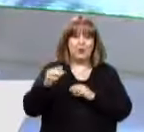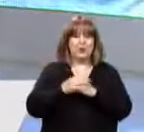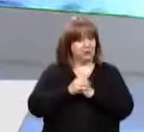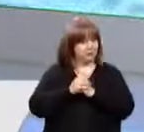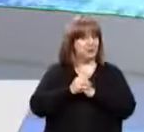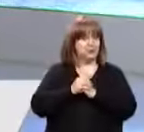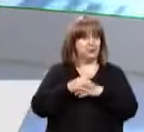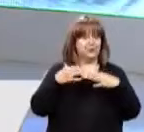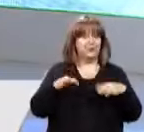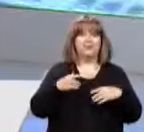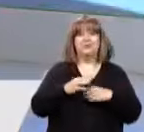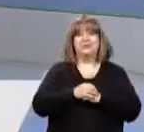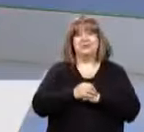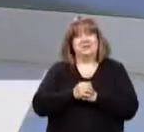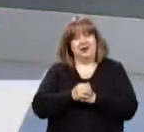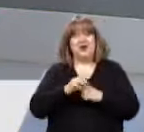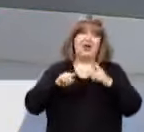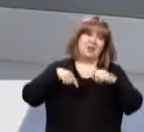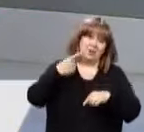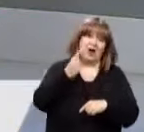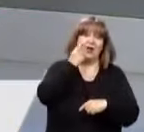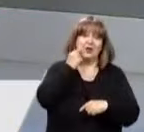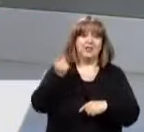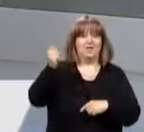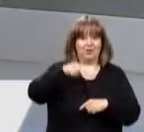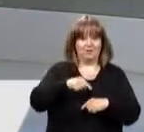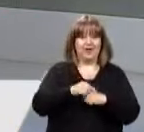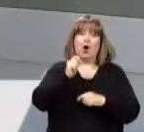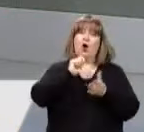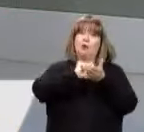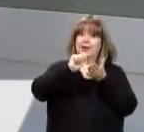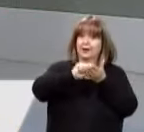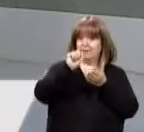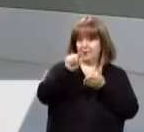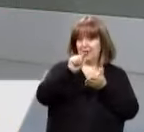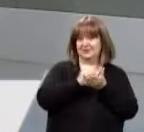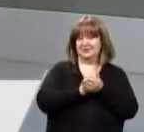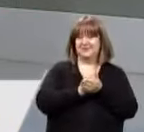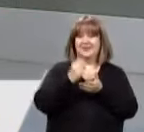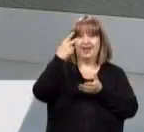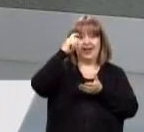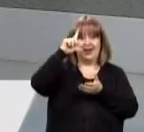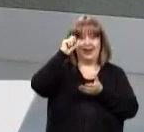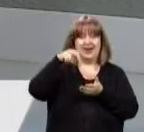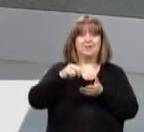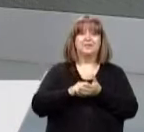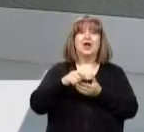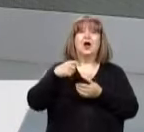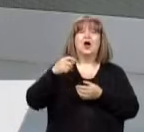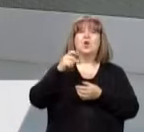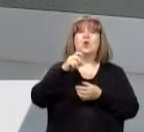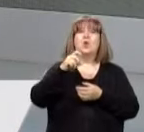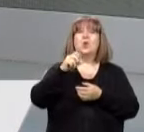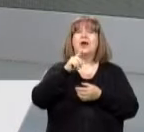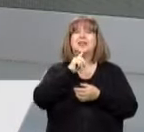Con lujo detalle pero los tiempos no nos acompañan así que bueno Después de última le escriben a Elena pero el silo de la cuenta comitente así se llama